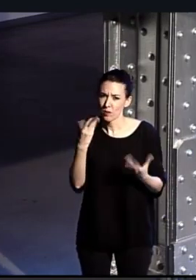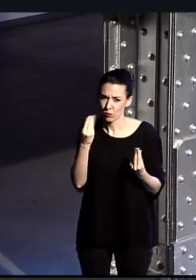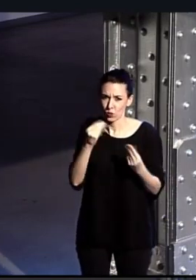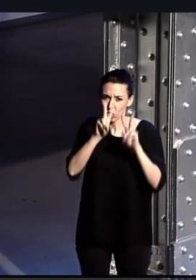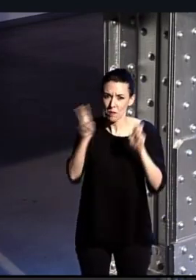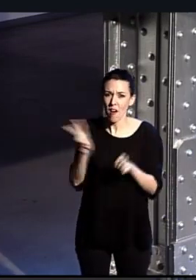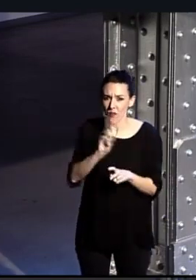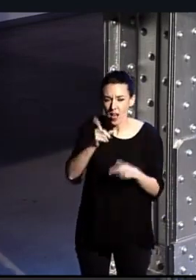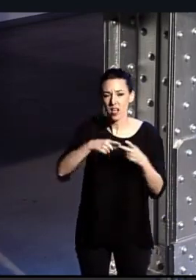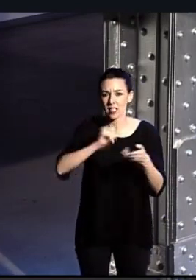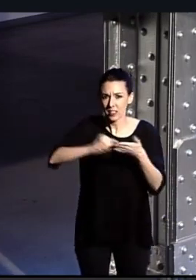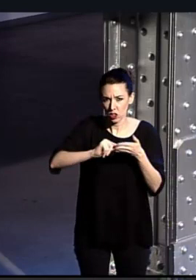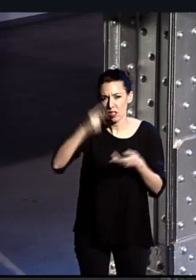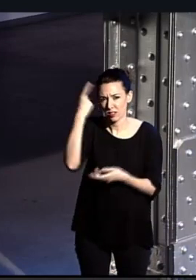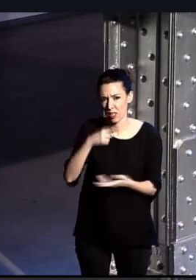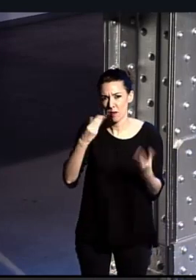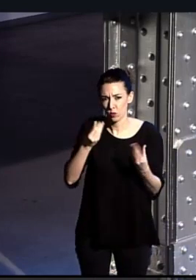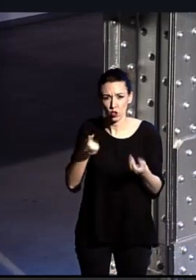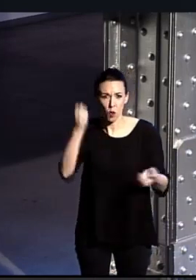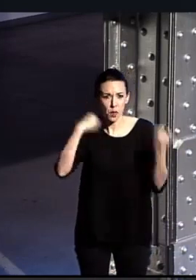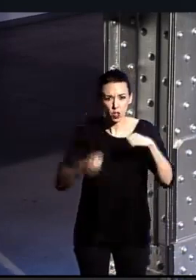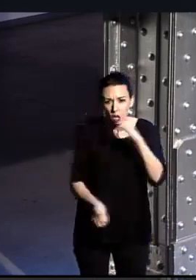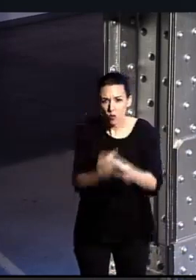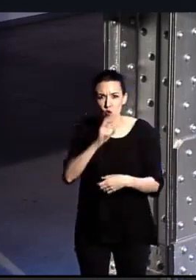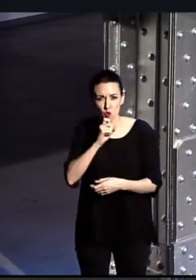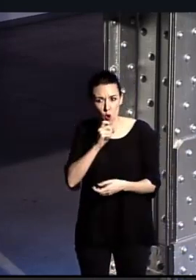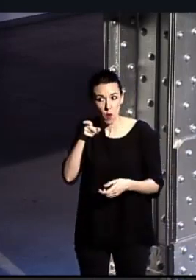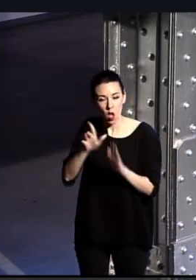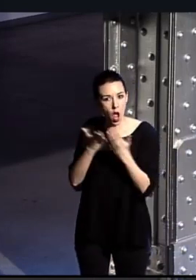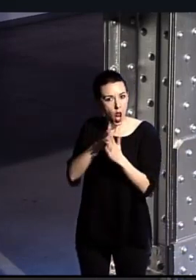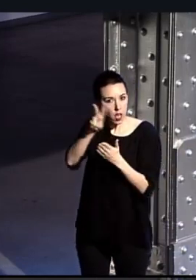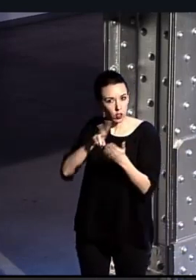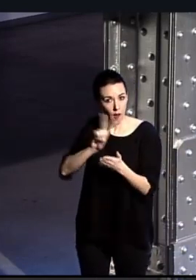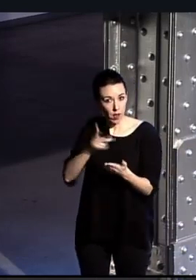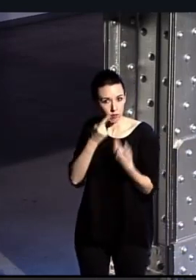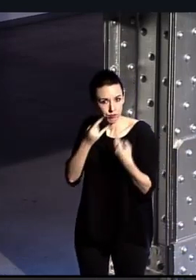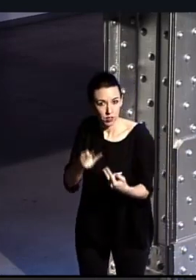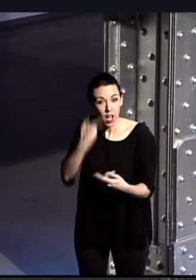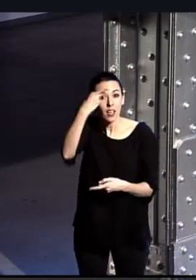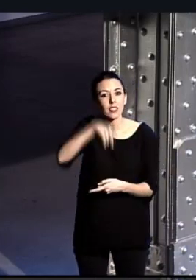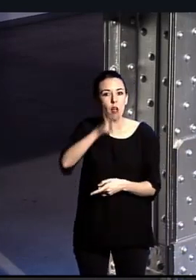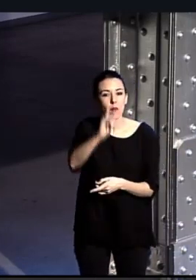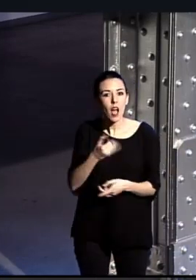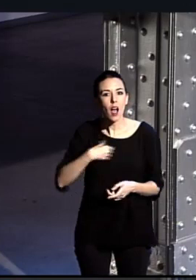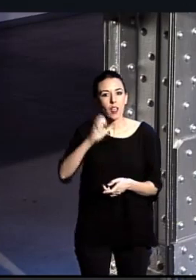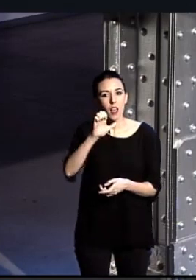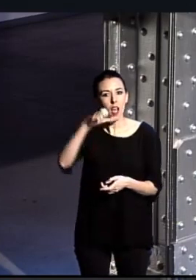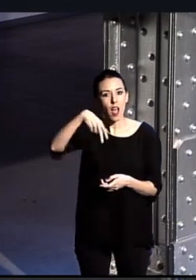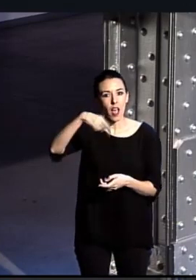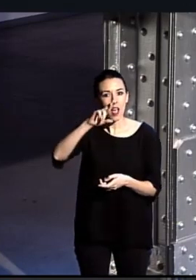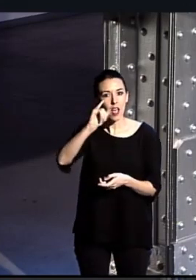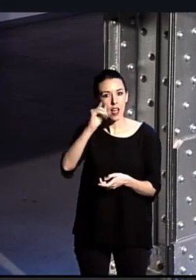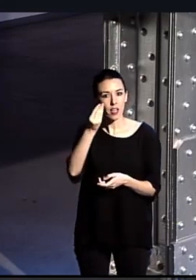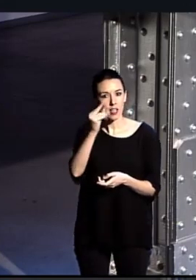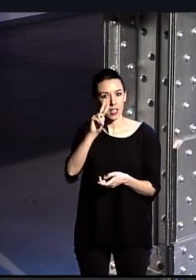de escritura, saben mucho de crear personajes, grandes lectoras vernianas. Tenemos, por cierto, también a Enrique Flores, que es